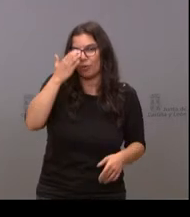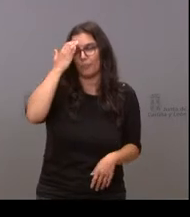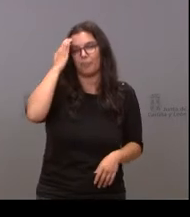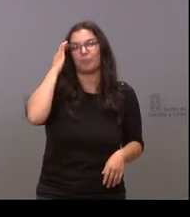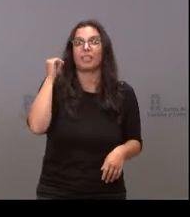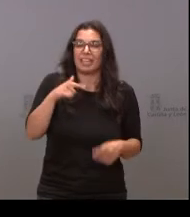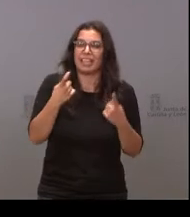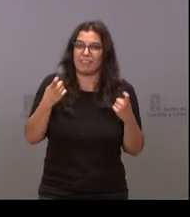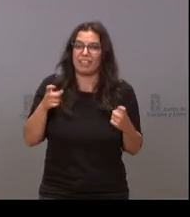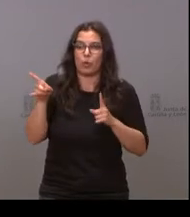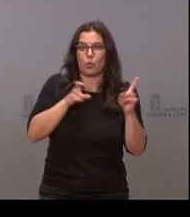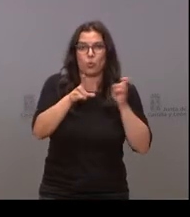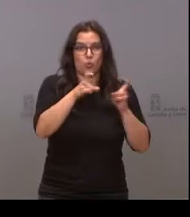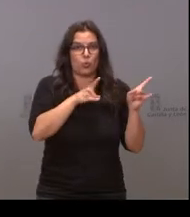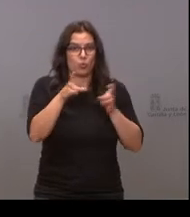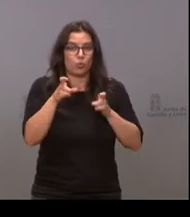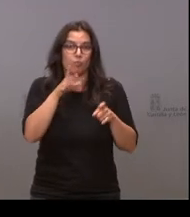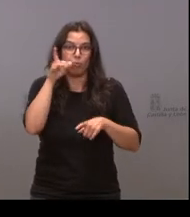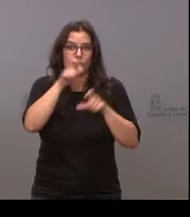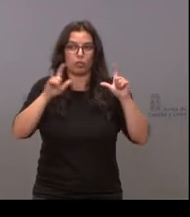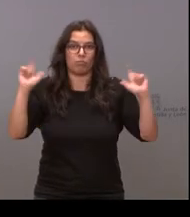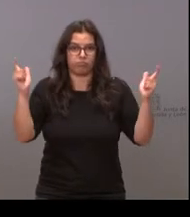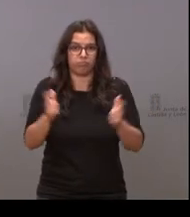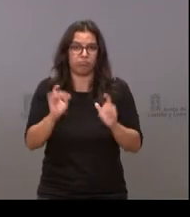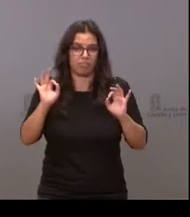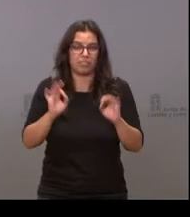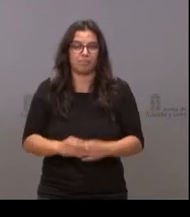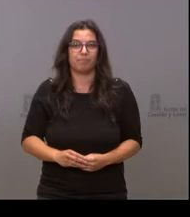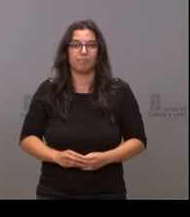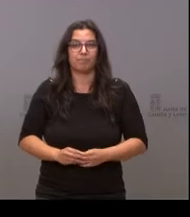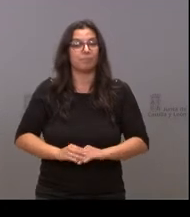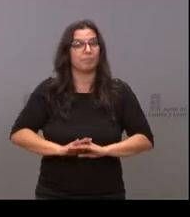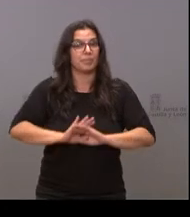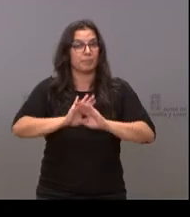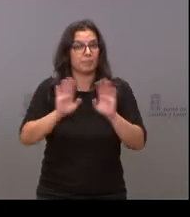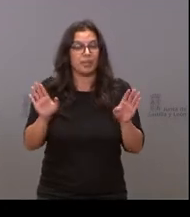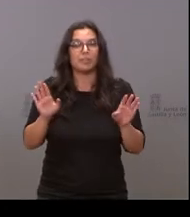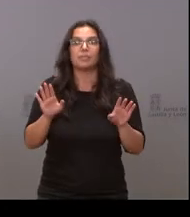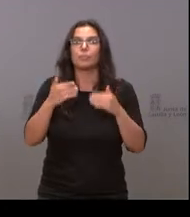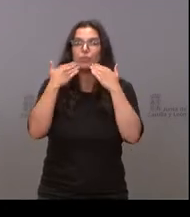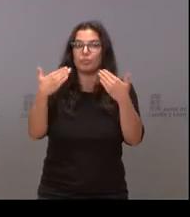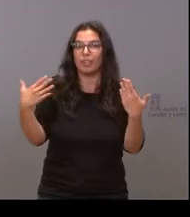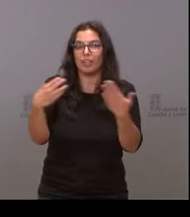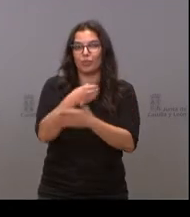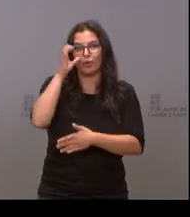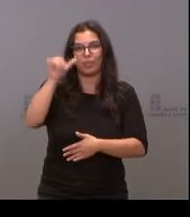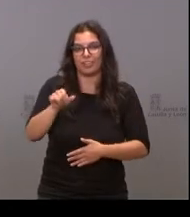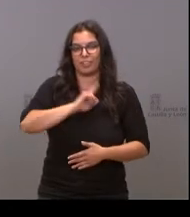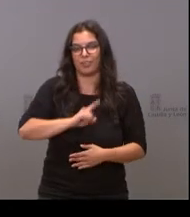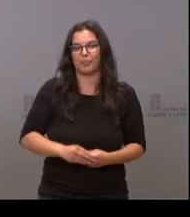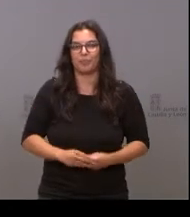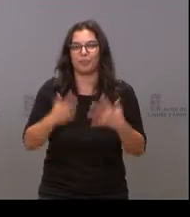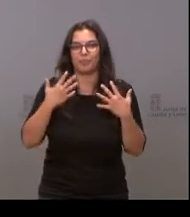que se incorporen nuevas personas debido a la despoblación el envejecimiento que tenemos simplemente lo que quería comentarles muchísimas gracias por su atención